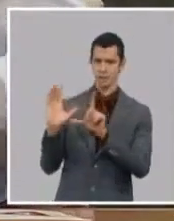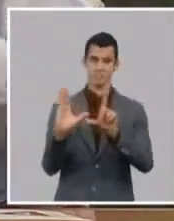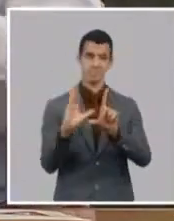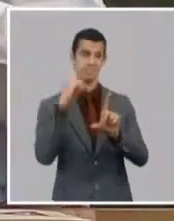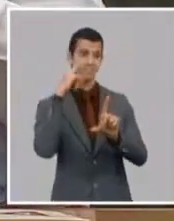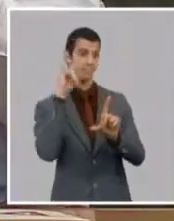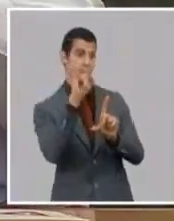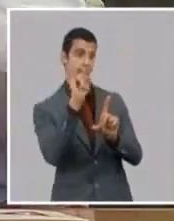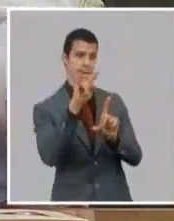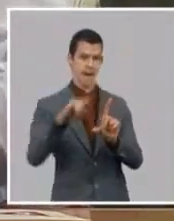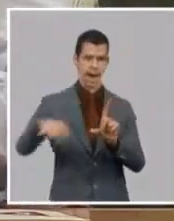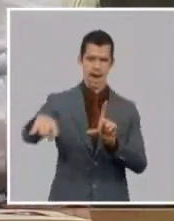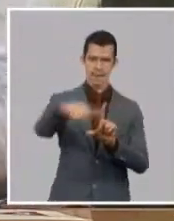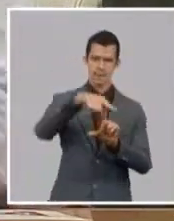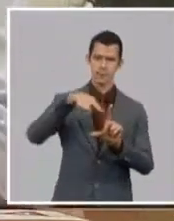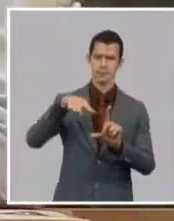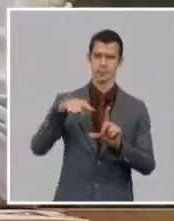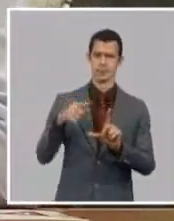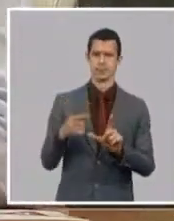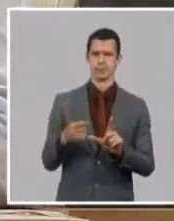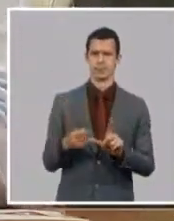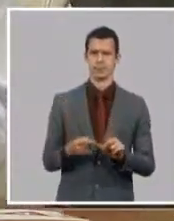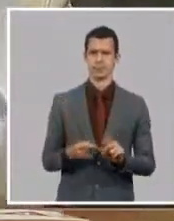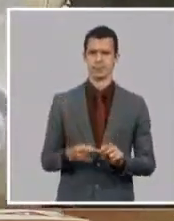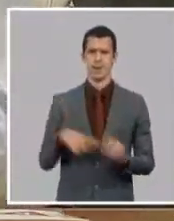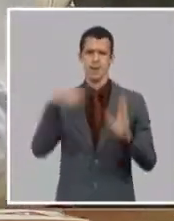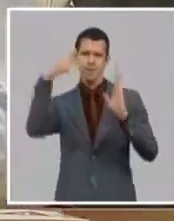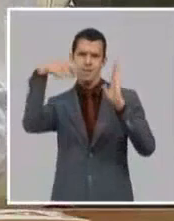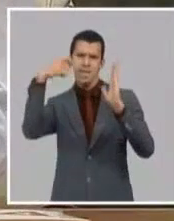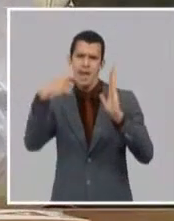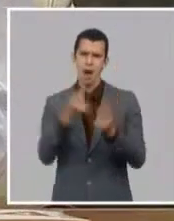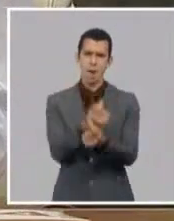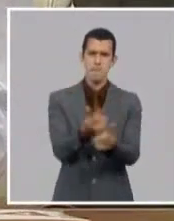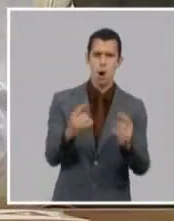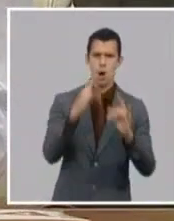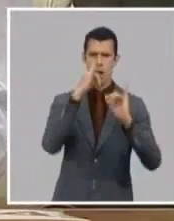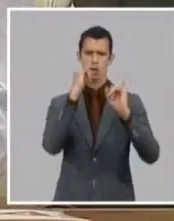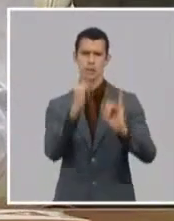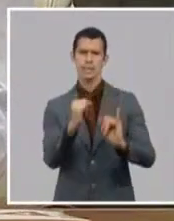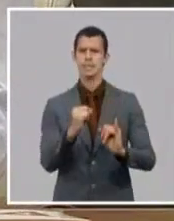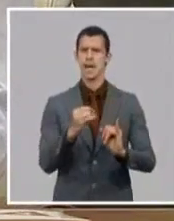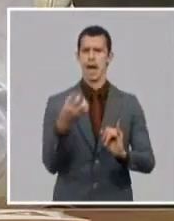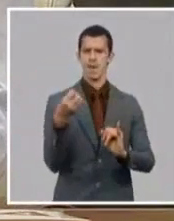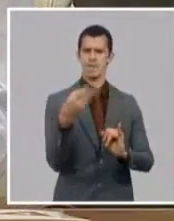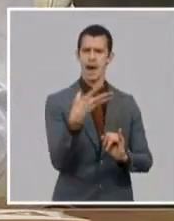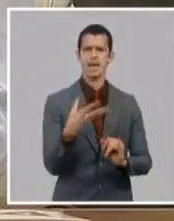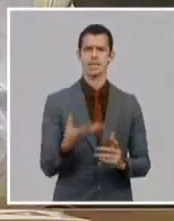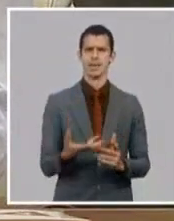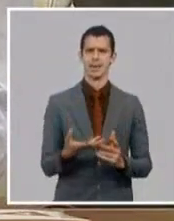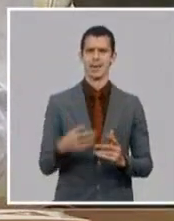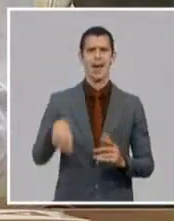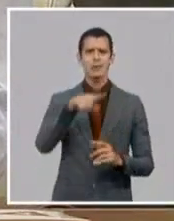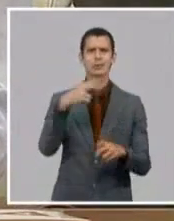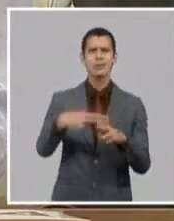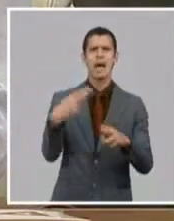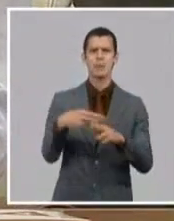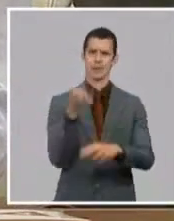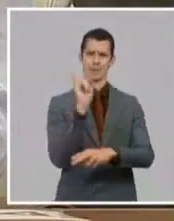pueblo, de que nosotros no compartimos con el pueblo, de que aquí se han reprimido